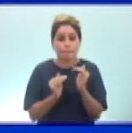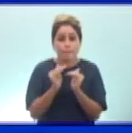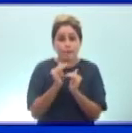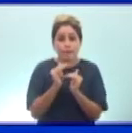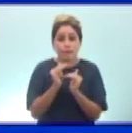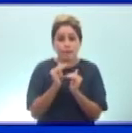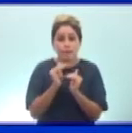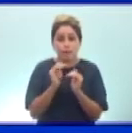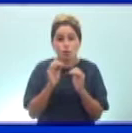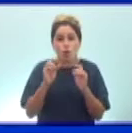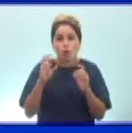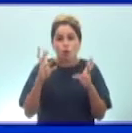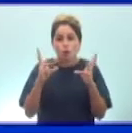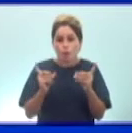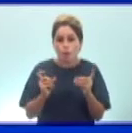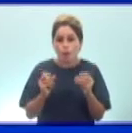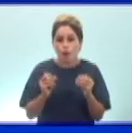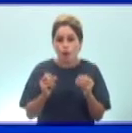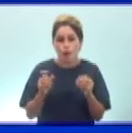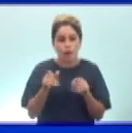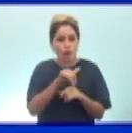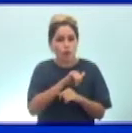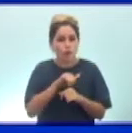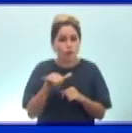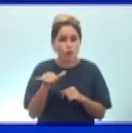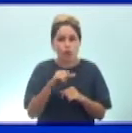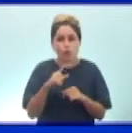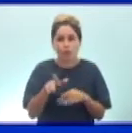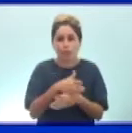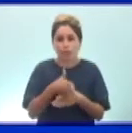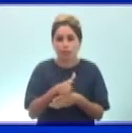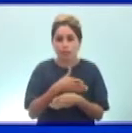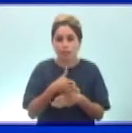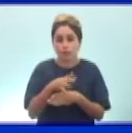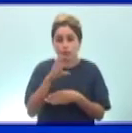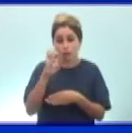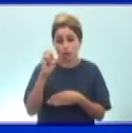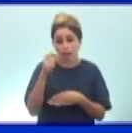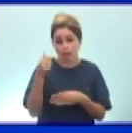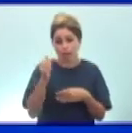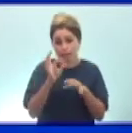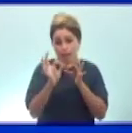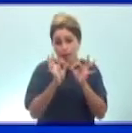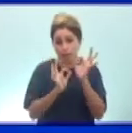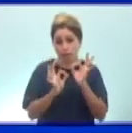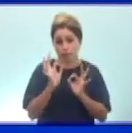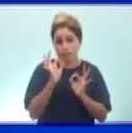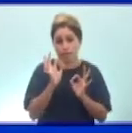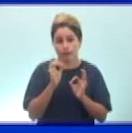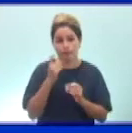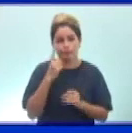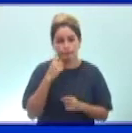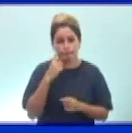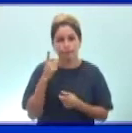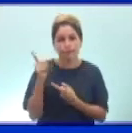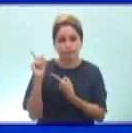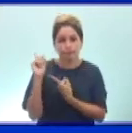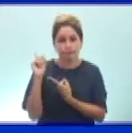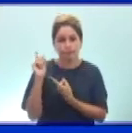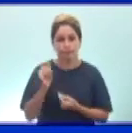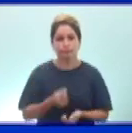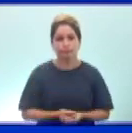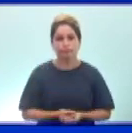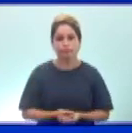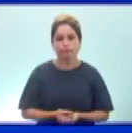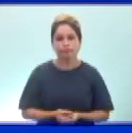orbitales del mismo tipo en la distribución electrónica. Y aquí nos referíamos a la regla de Hund. La distribución electrónica